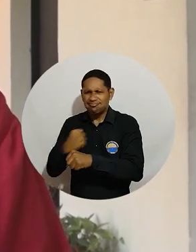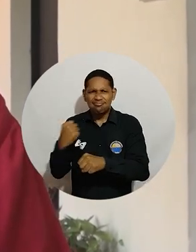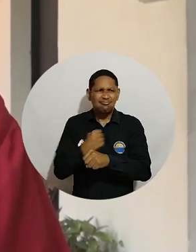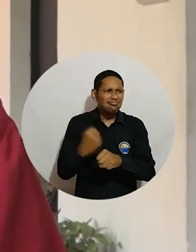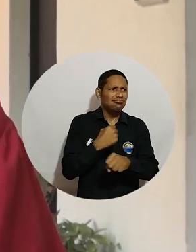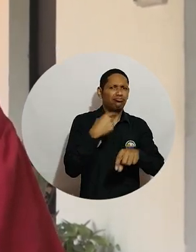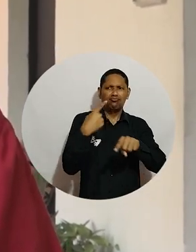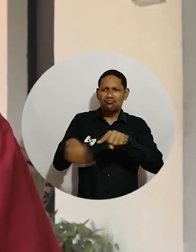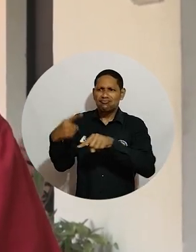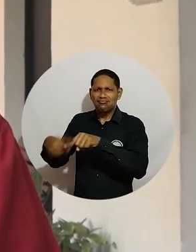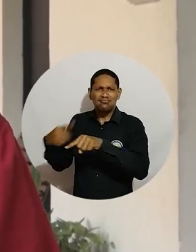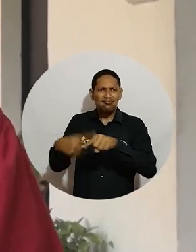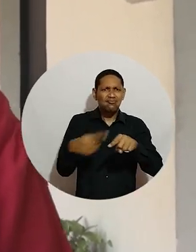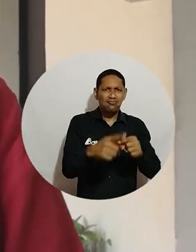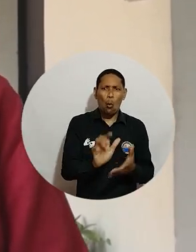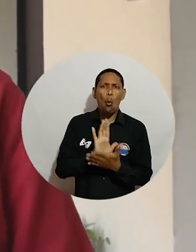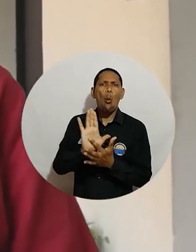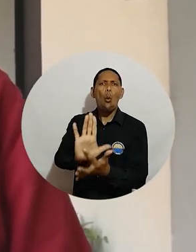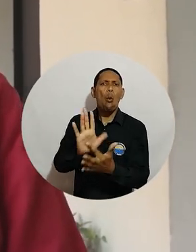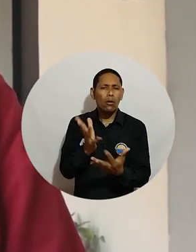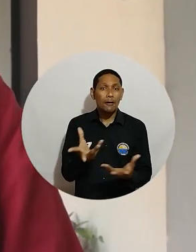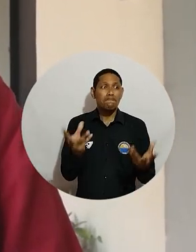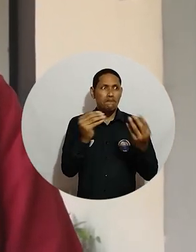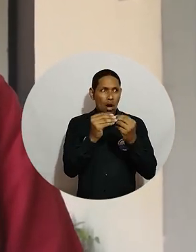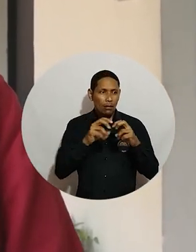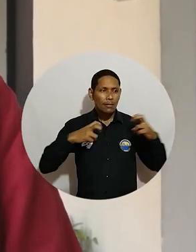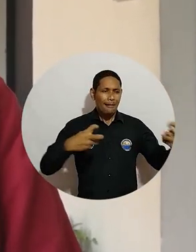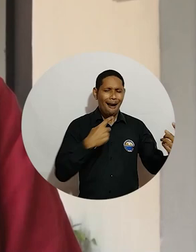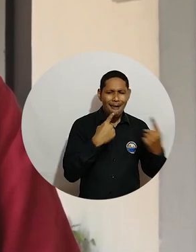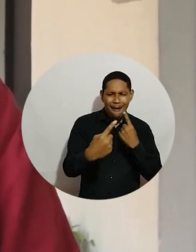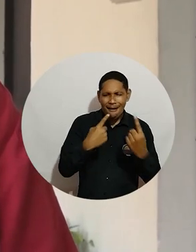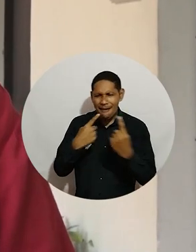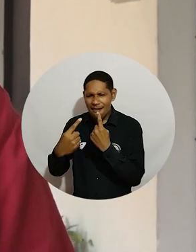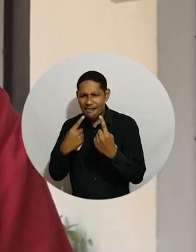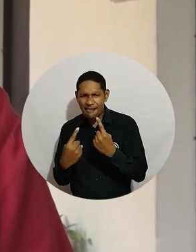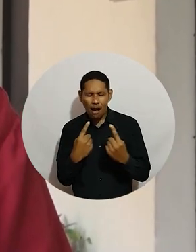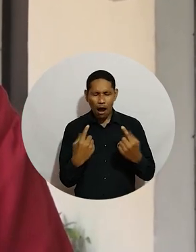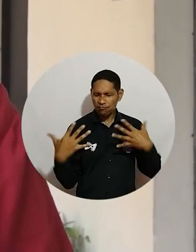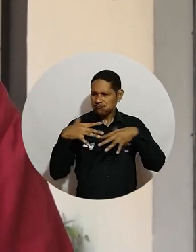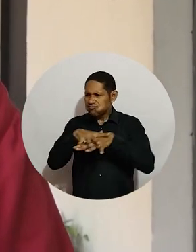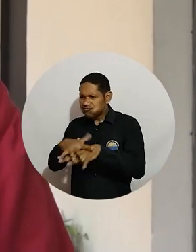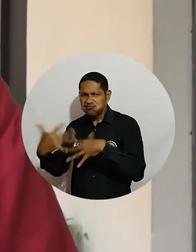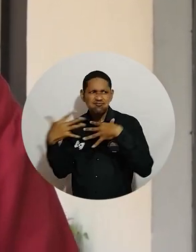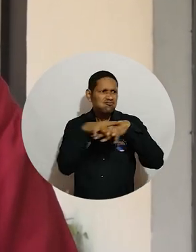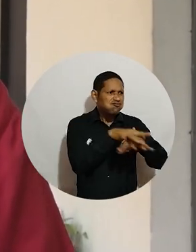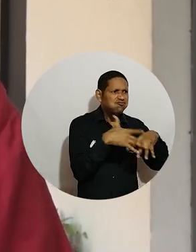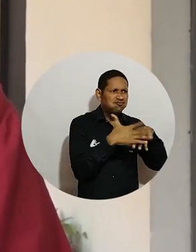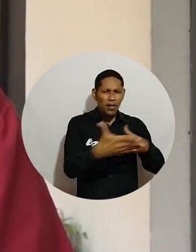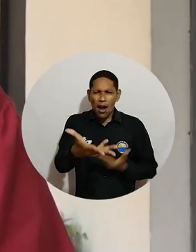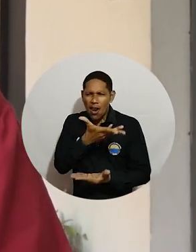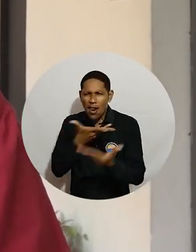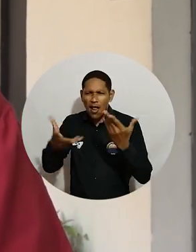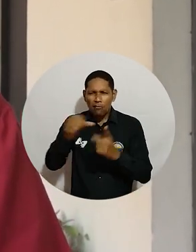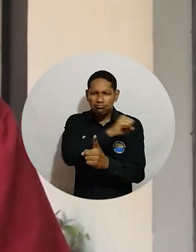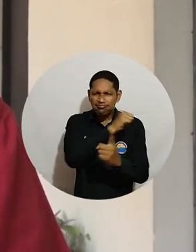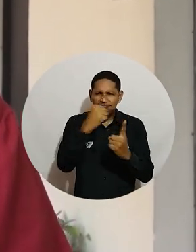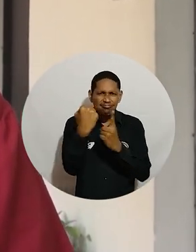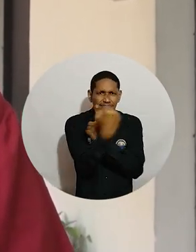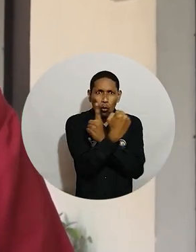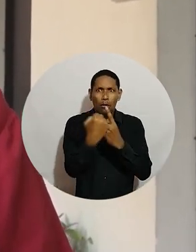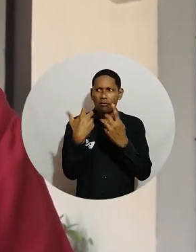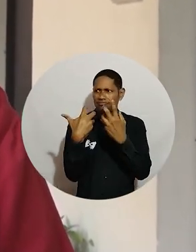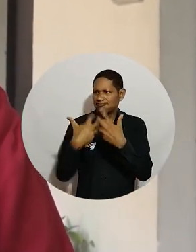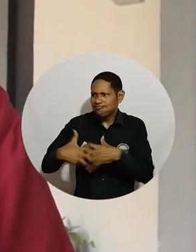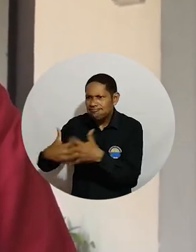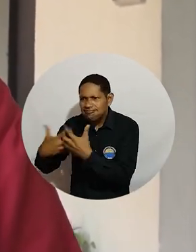oficio de estas comunidades. Vamos a tener espacios de conversación, de construcción de redes de tejido social